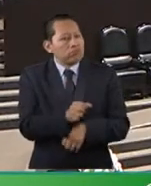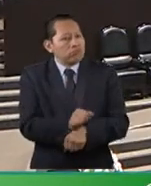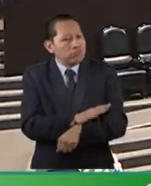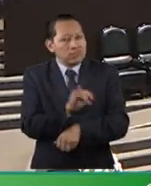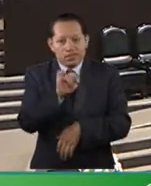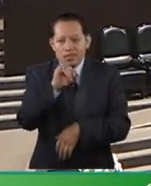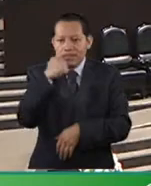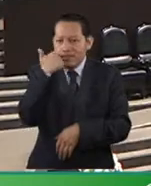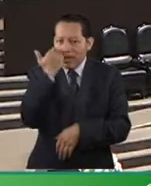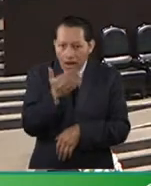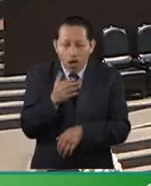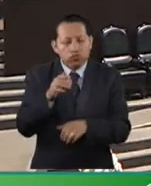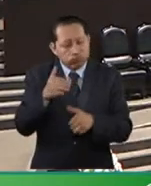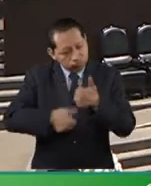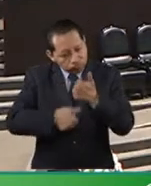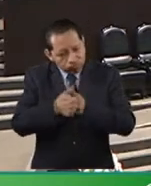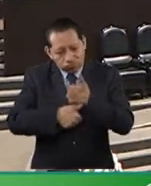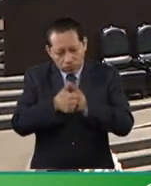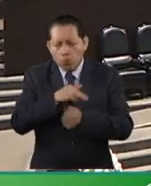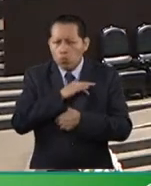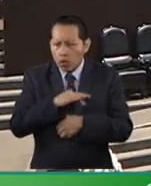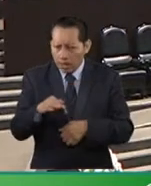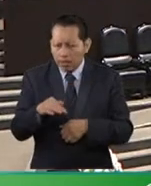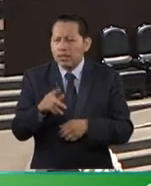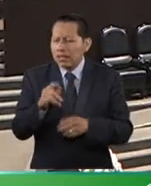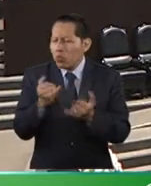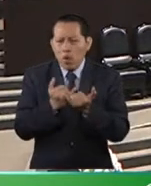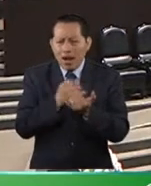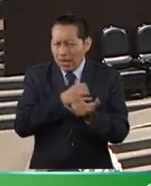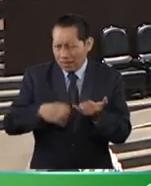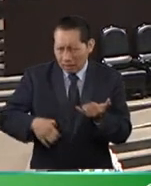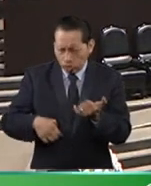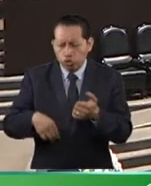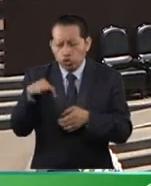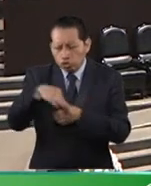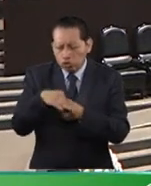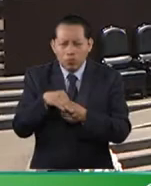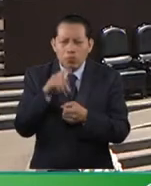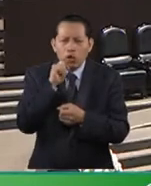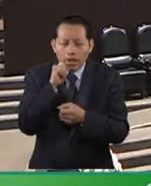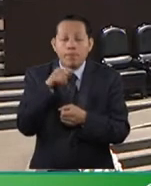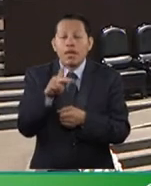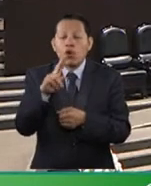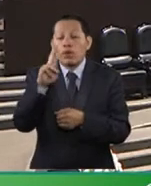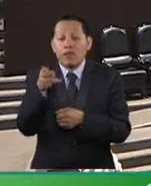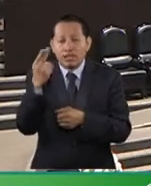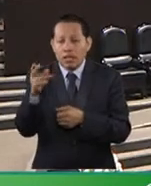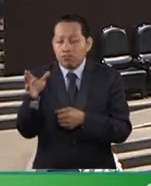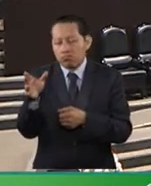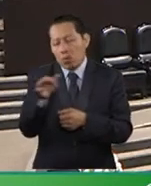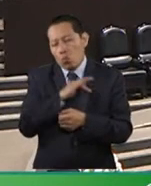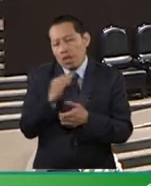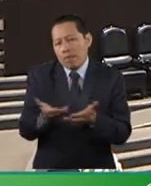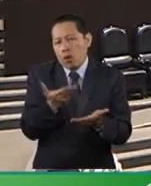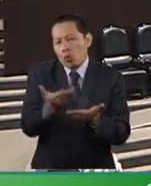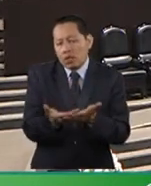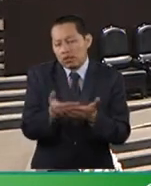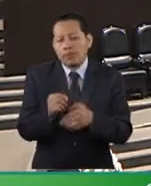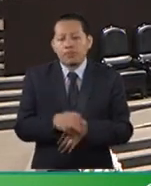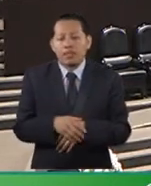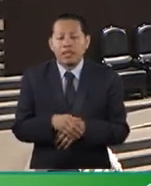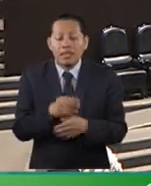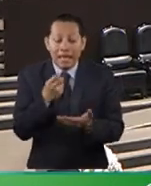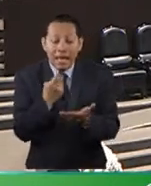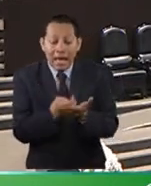silla aunque se jugaran en las elecciones no importa pero poder ser propuestos por las universidades es una gran mentira que